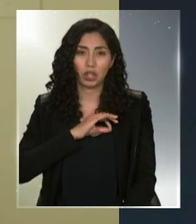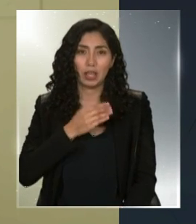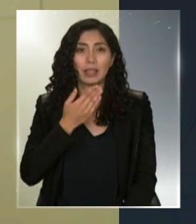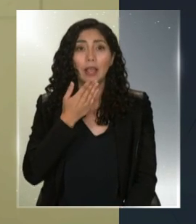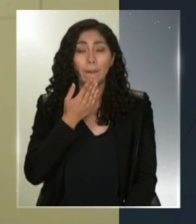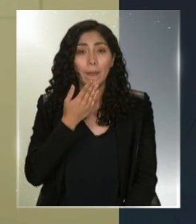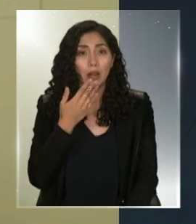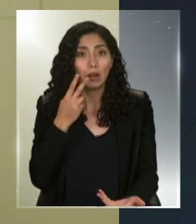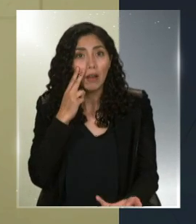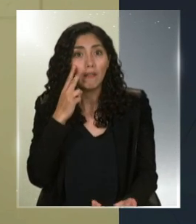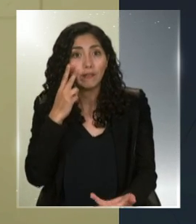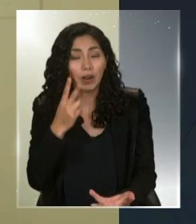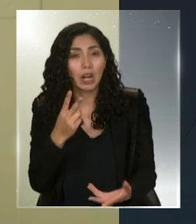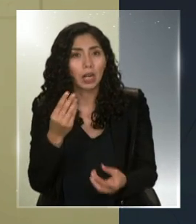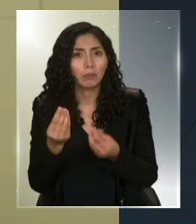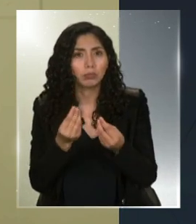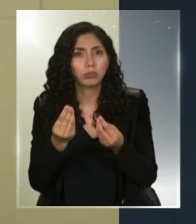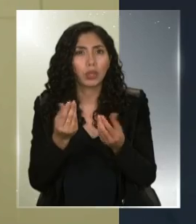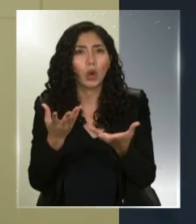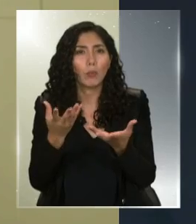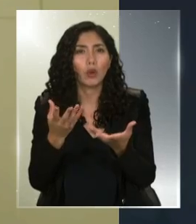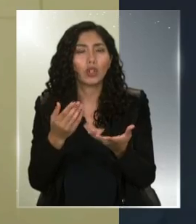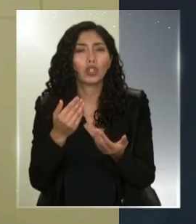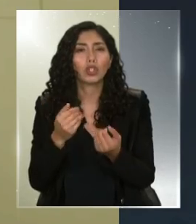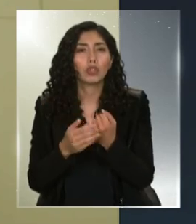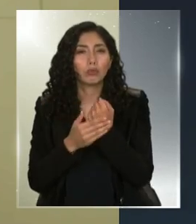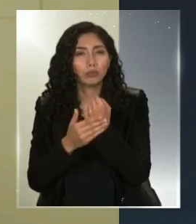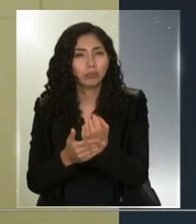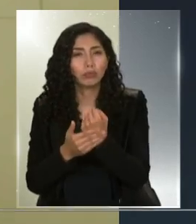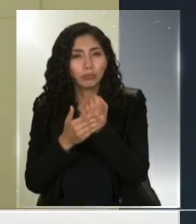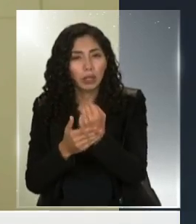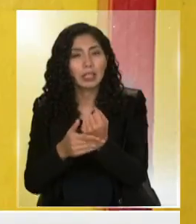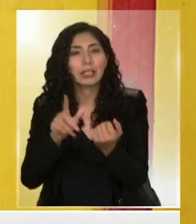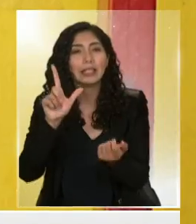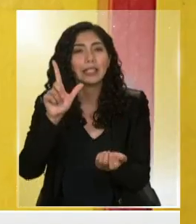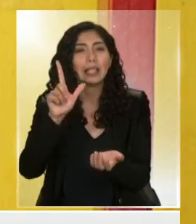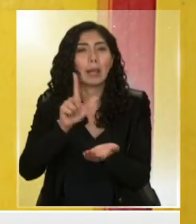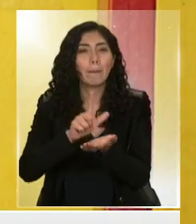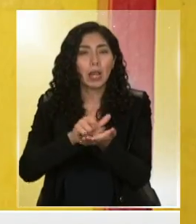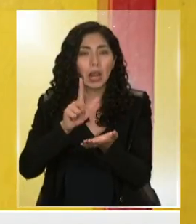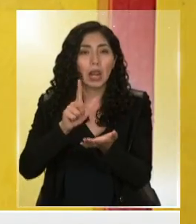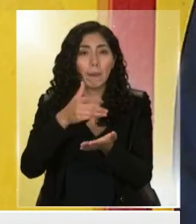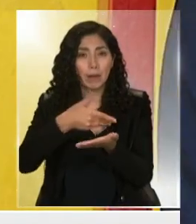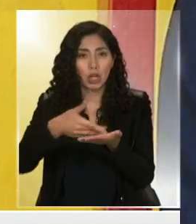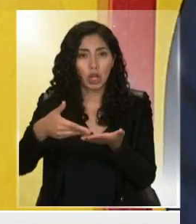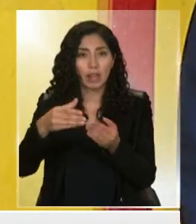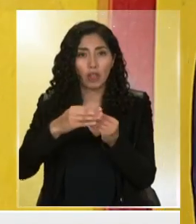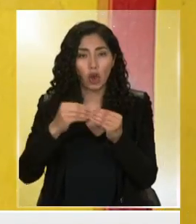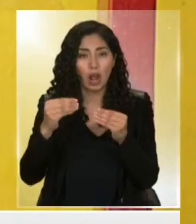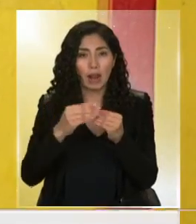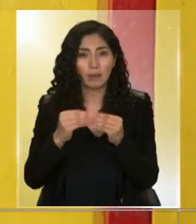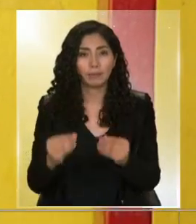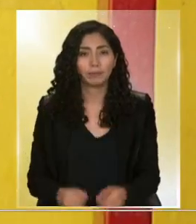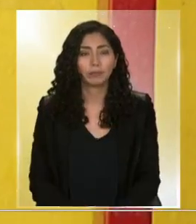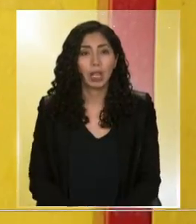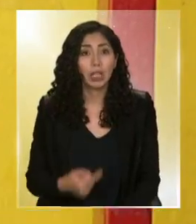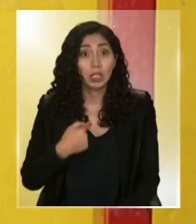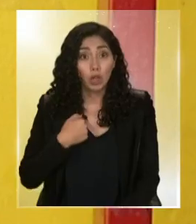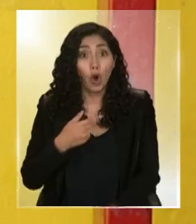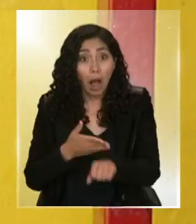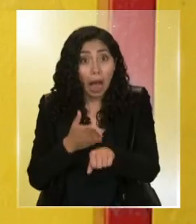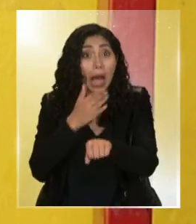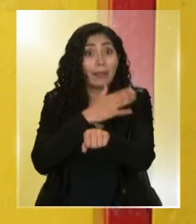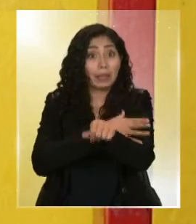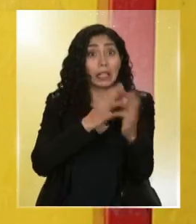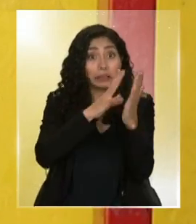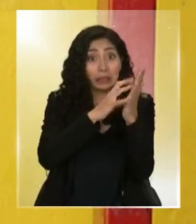fiscal que esto implicará sobre el pilar solidario. Estamos hablando del orden de 7.000 millones de dólares. Pero claramente, si yo estoy retirando la plata antes,